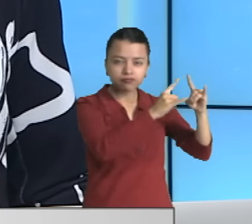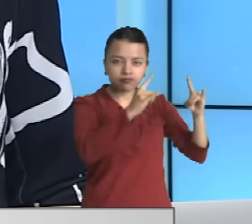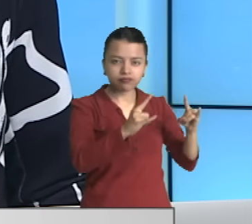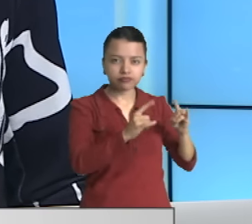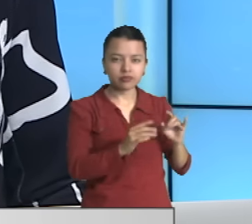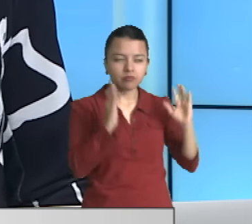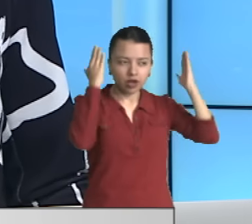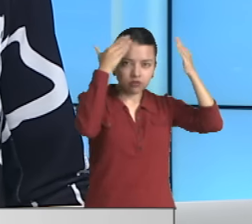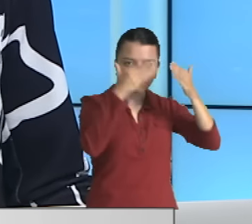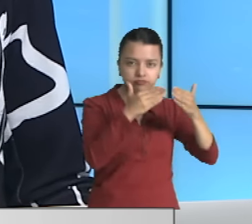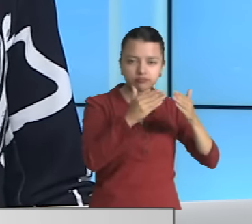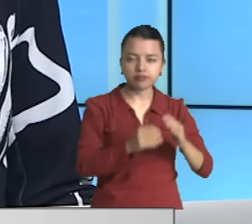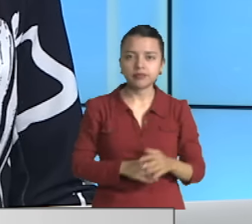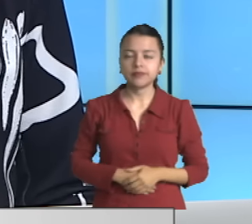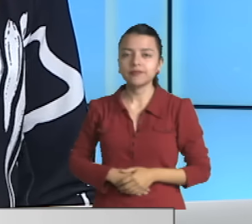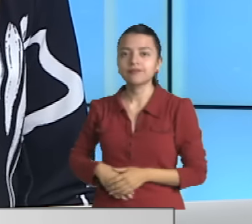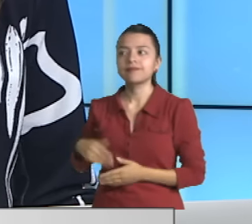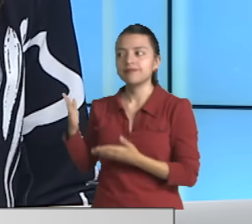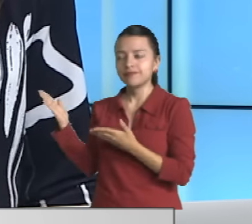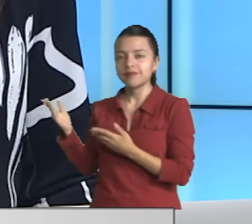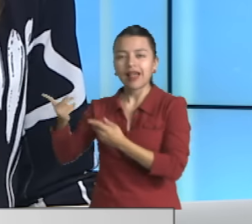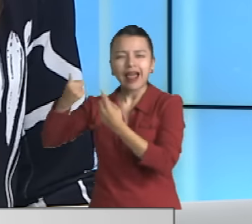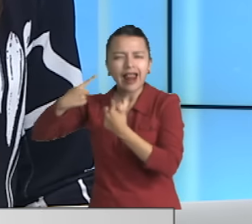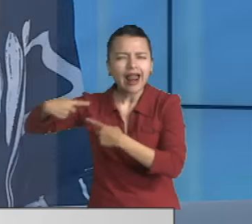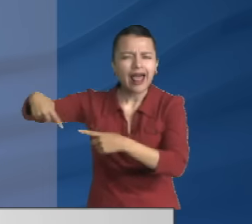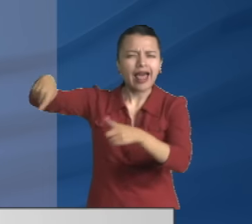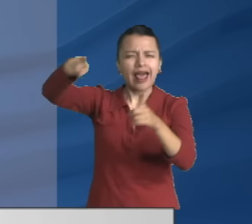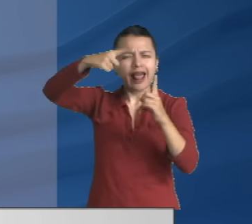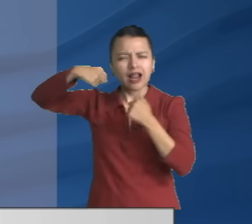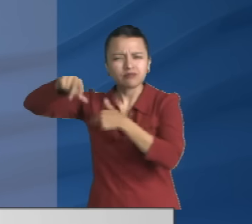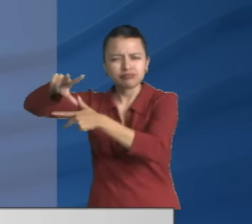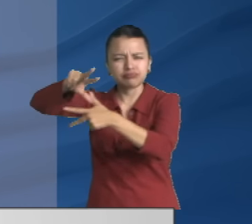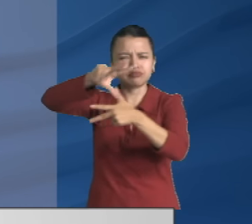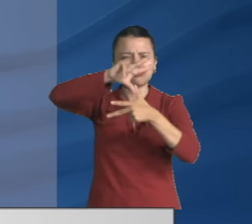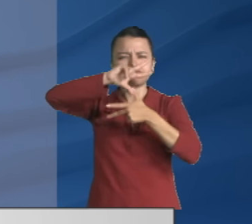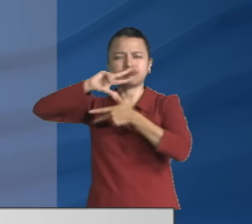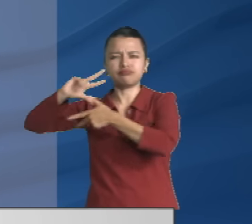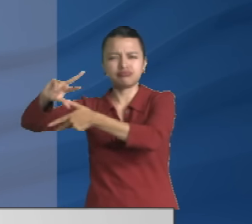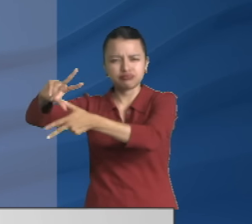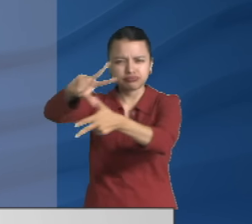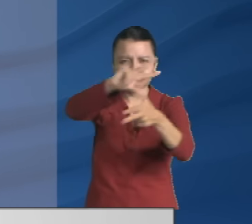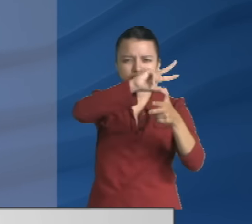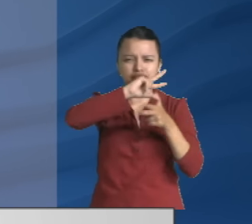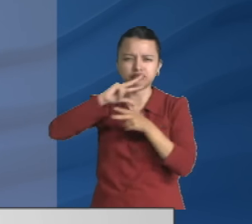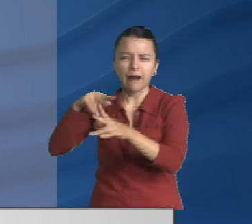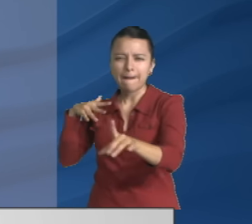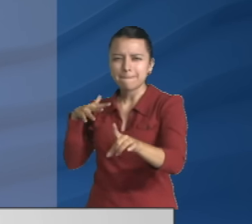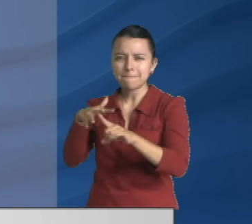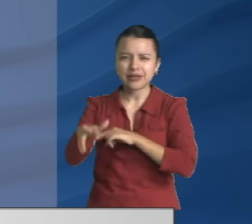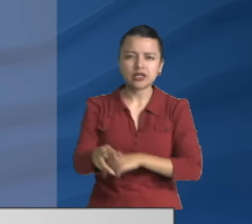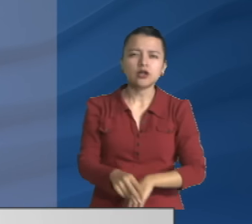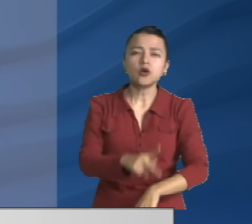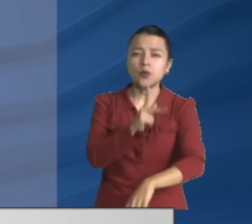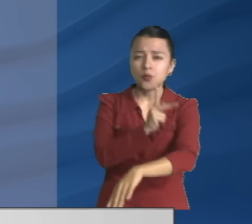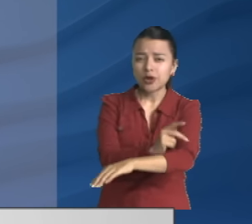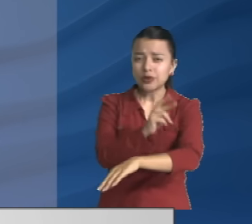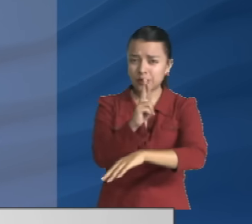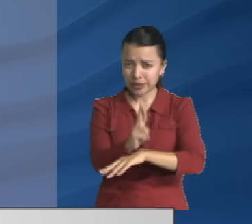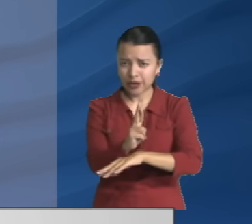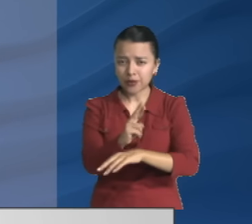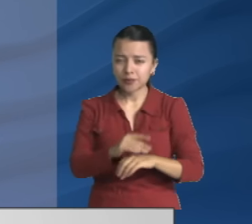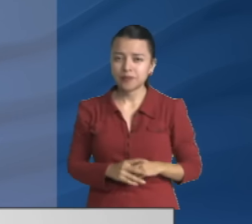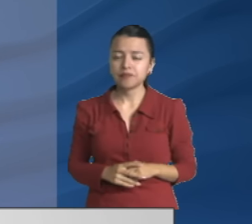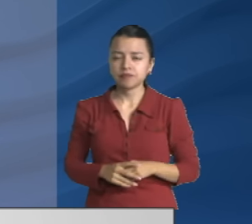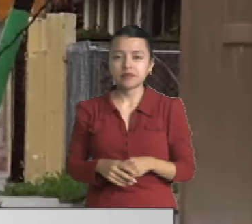El huracán Ernesto avanza en su paso por el Caribe, dejando múltiples inundaciones en Puerto Rico. El ciclón está acompañado de